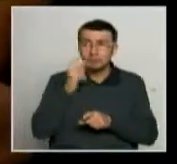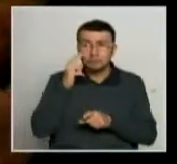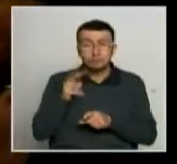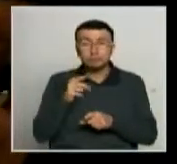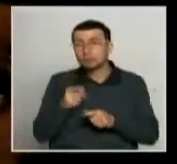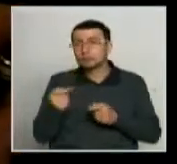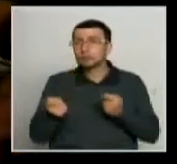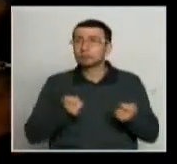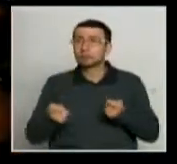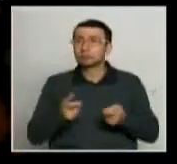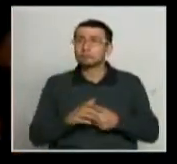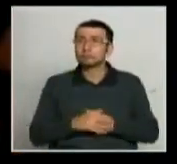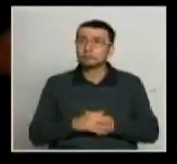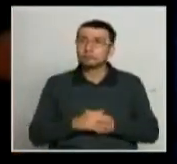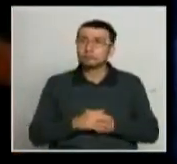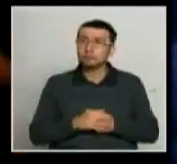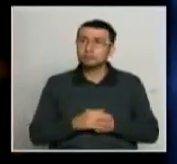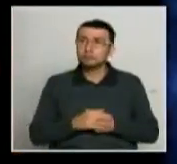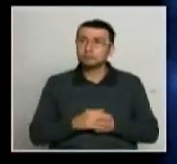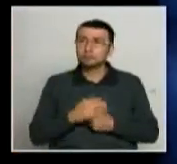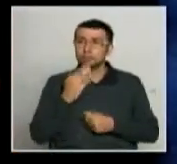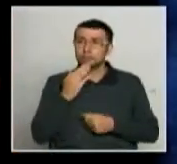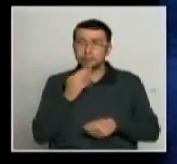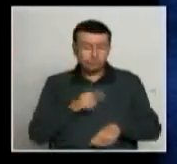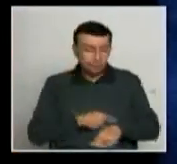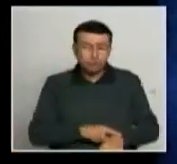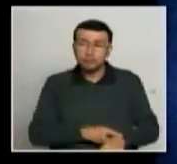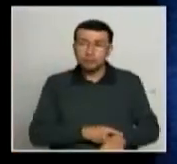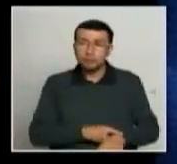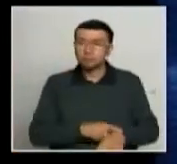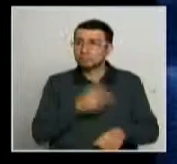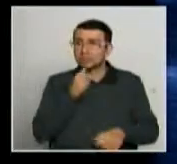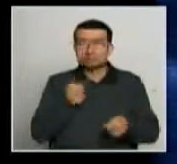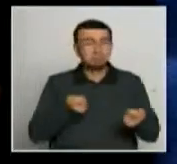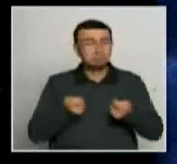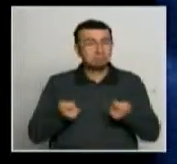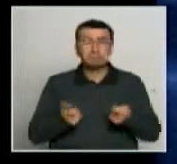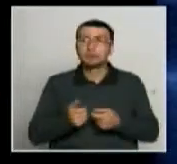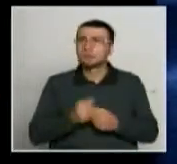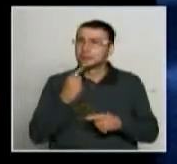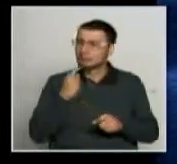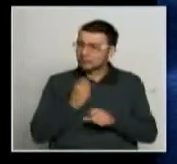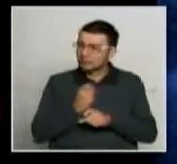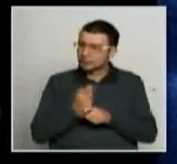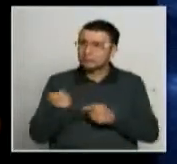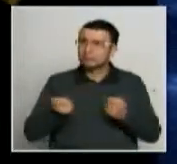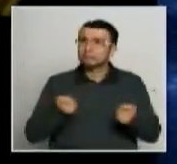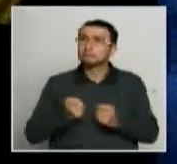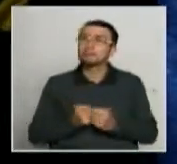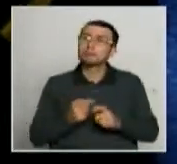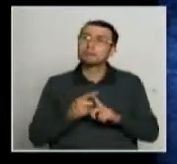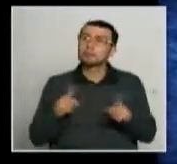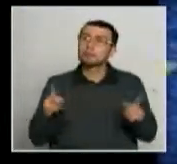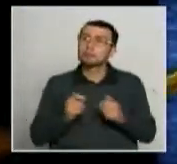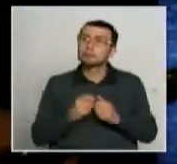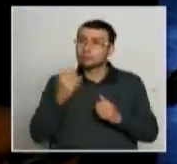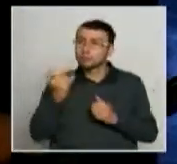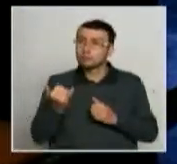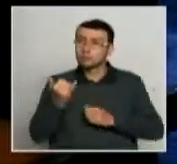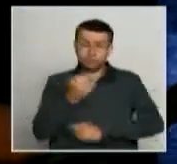con la presión. Uno las aprieta y no colapsan, vean. Son muy difíciles de colapsar, mientras las